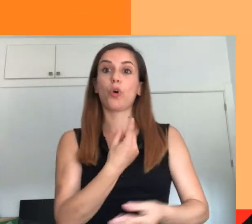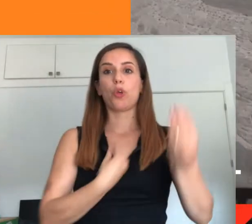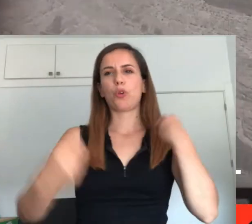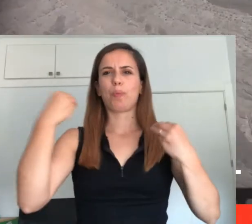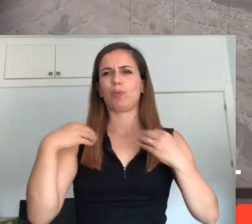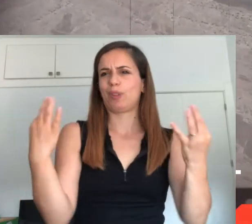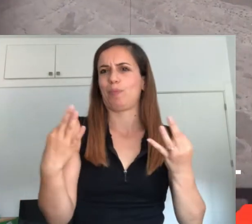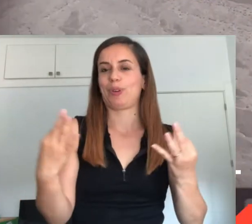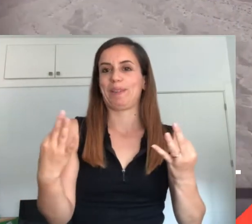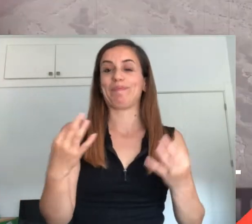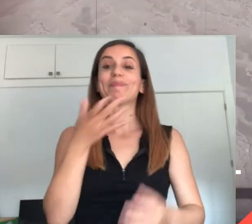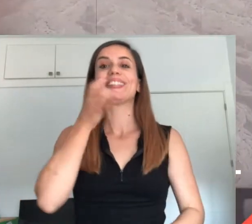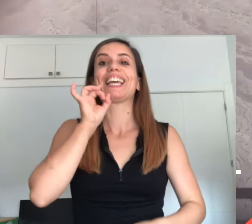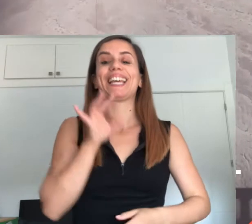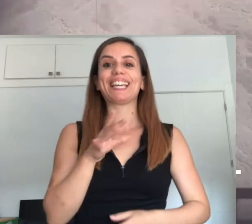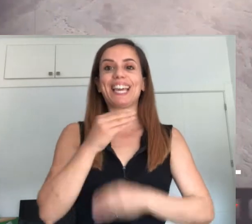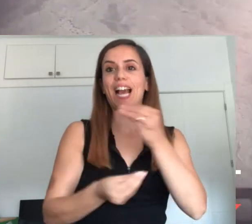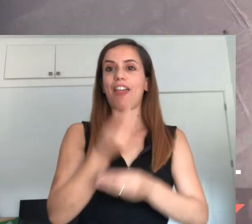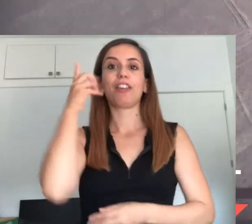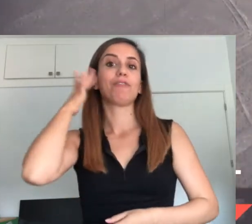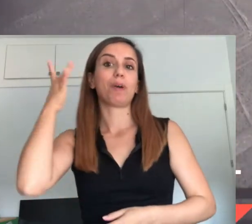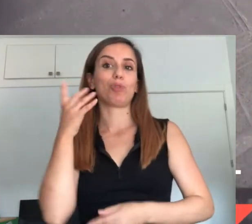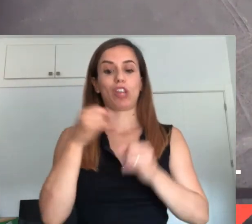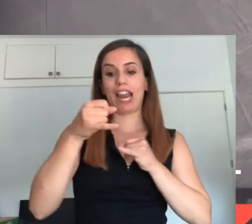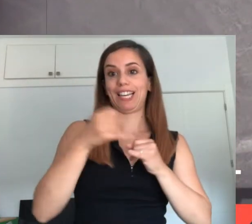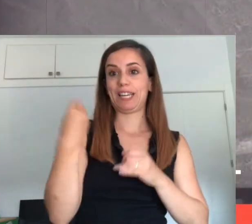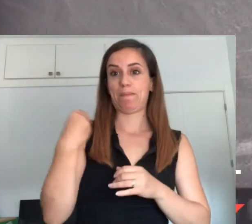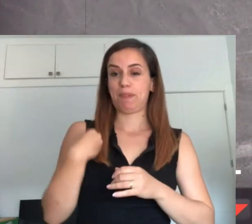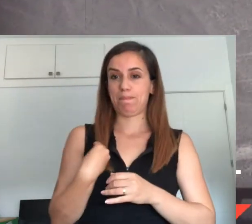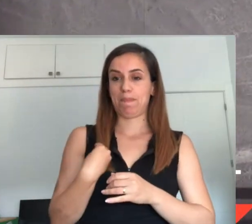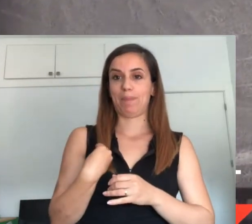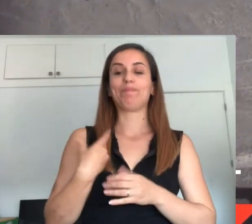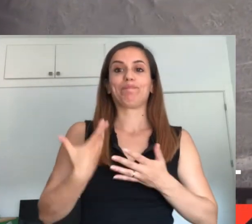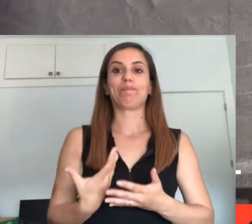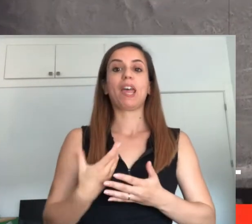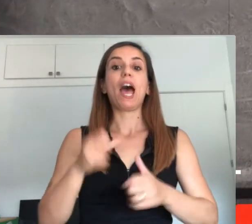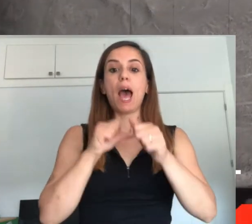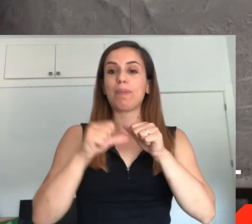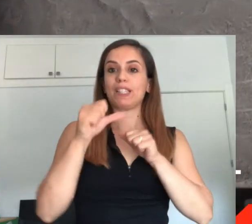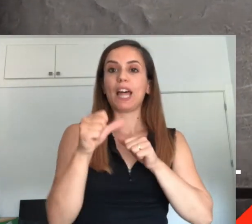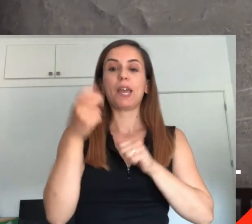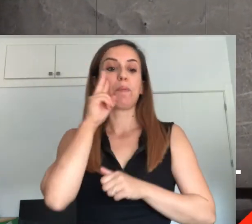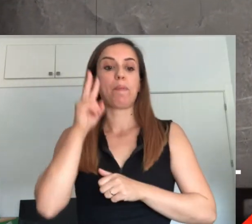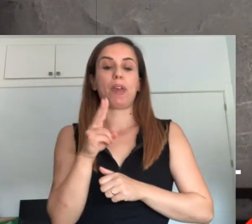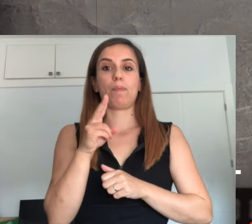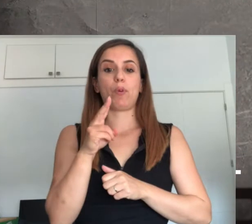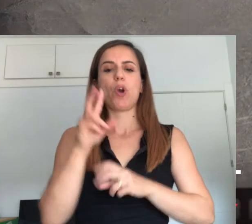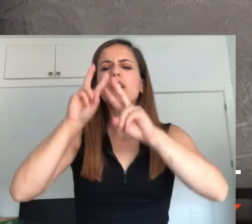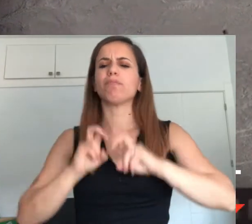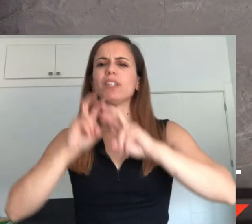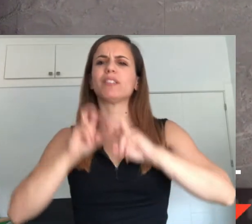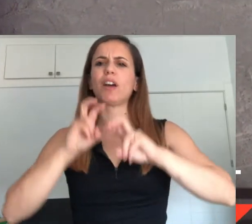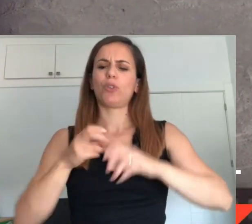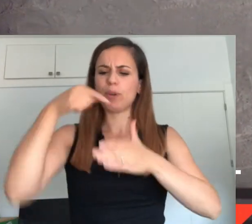Curiosamente, todos nos hacemos la misma pregunta: ¿quién hizo famosas las líneas de Nazca? Y aquí es cuando los investigadores entramos en el estado de la